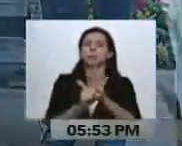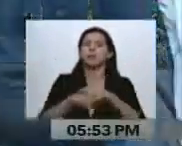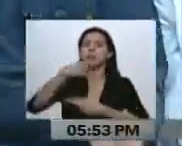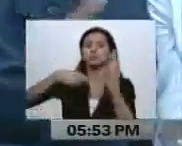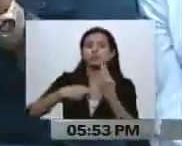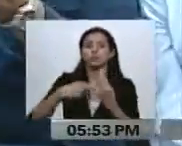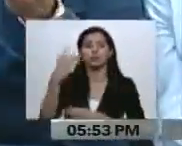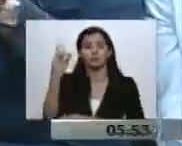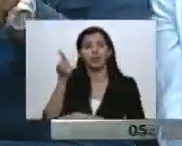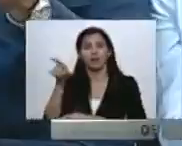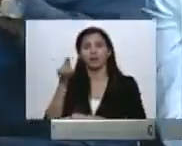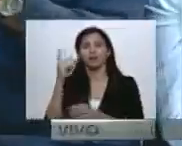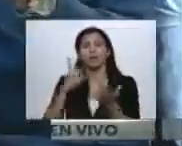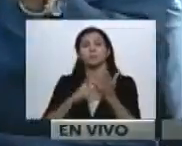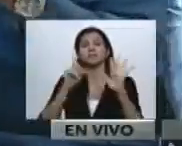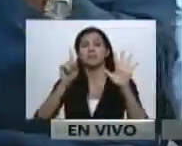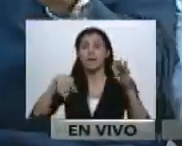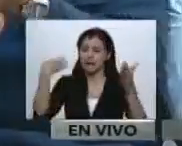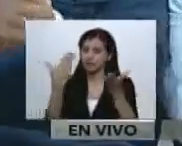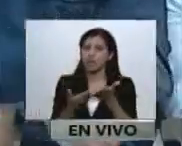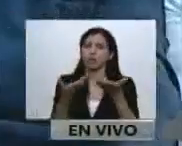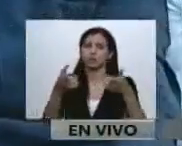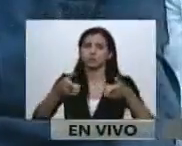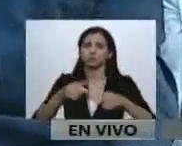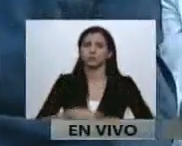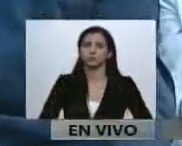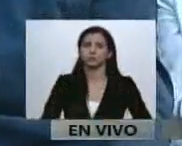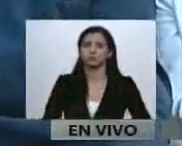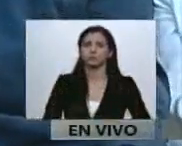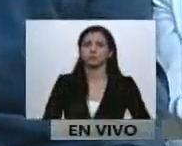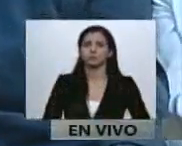el año 2006. Estamos decididos